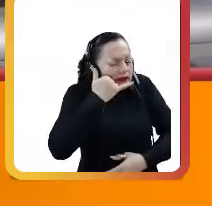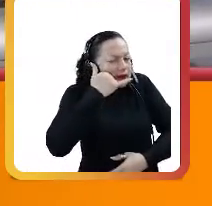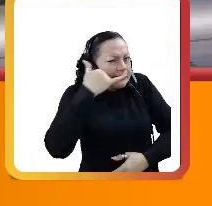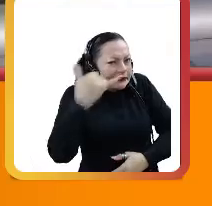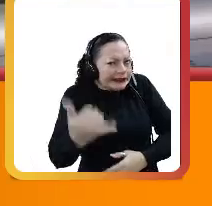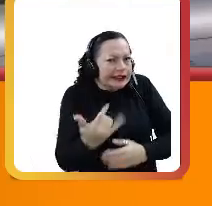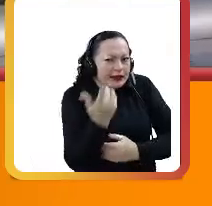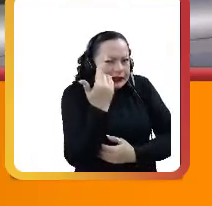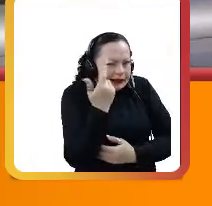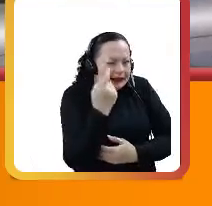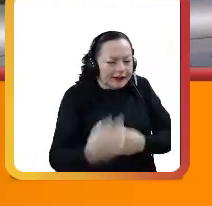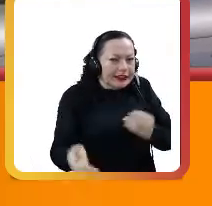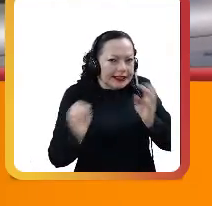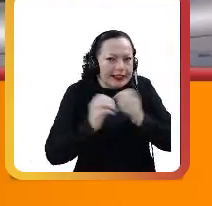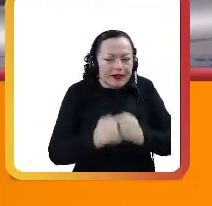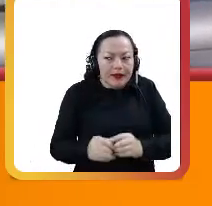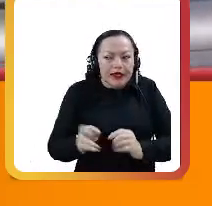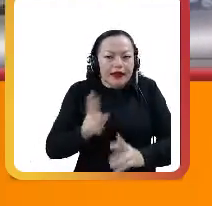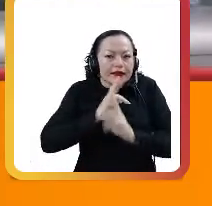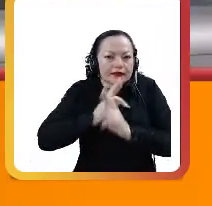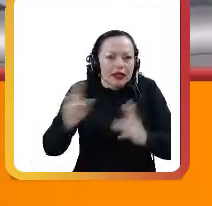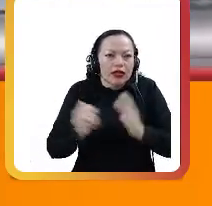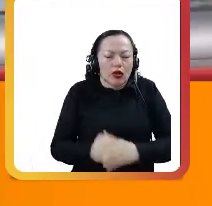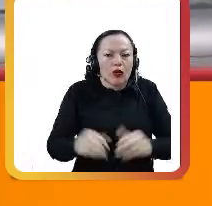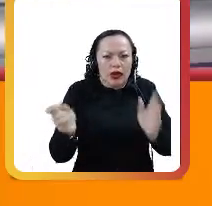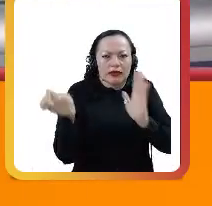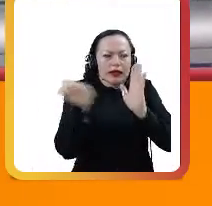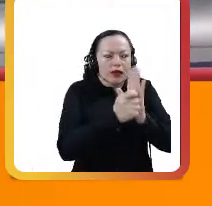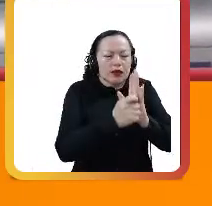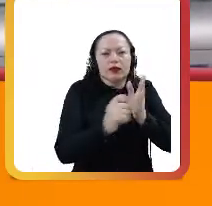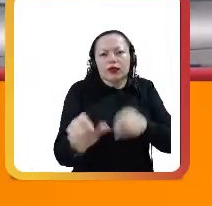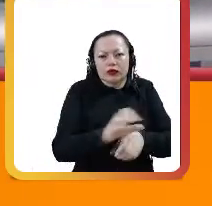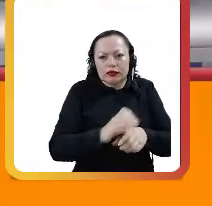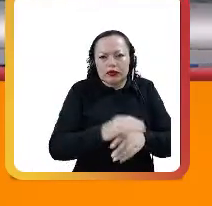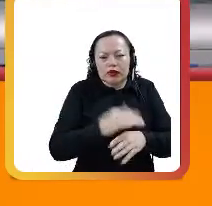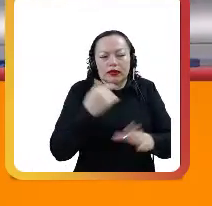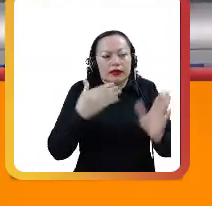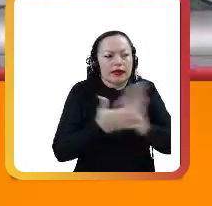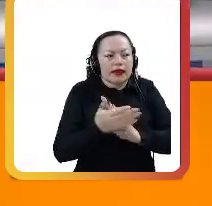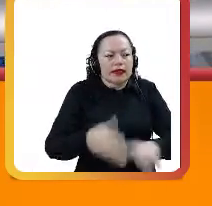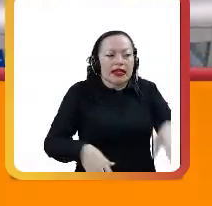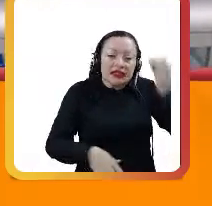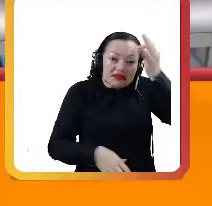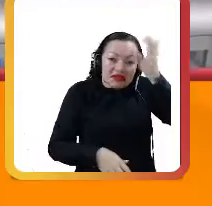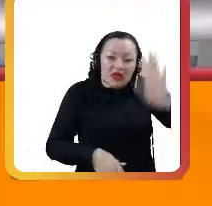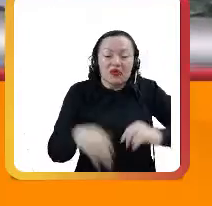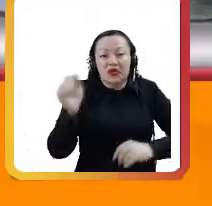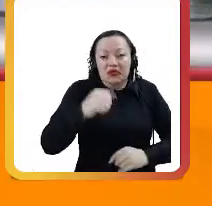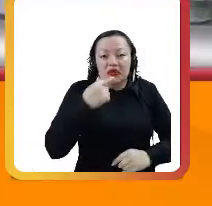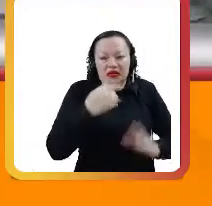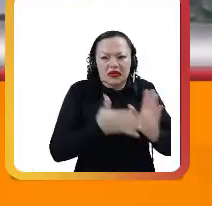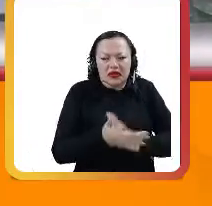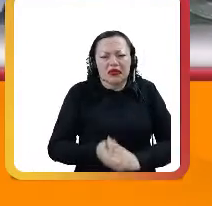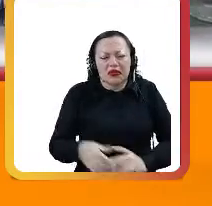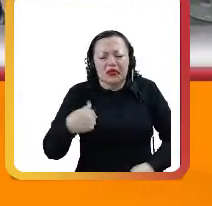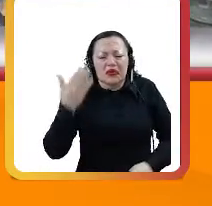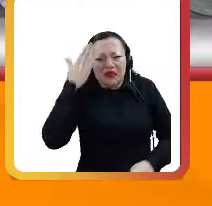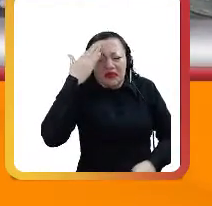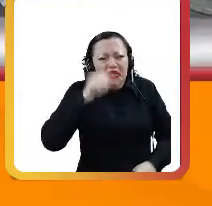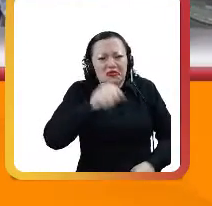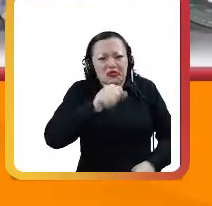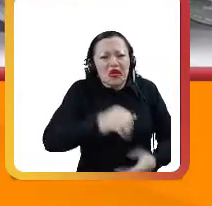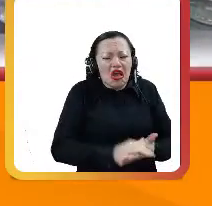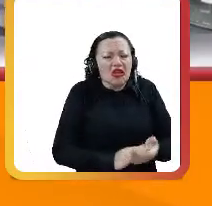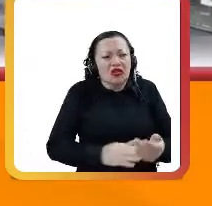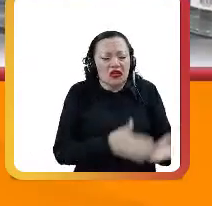si hacían domicilios, pero en este punto de la ciudad seguramente de pronto sí tengan el permiso. Yo sé que sí, de pronto hacen el servicio a